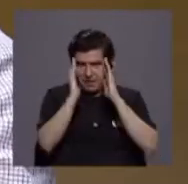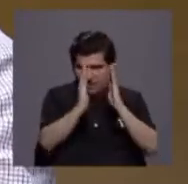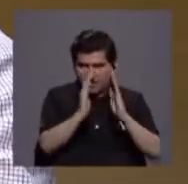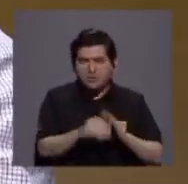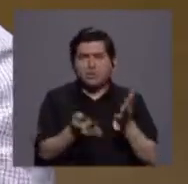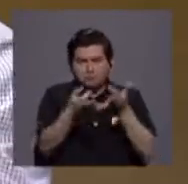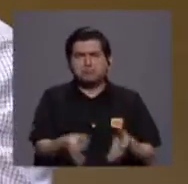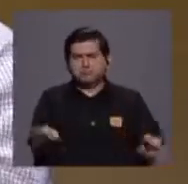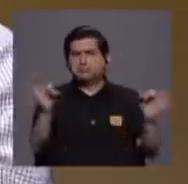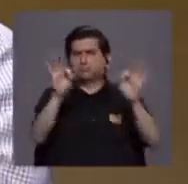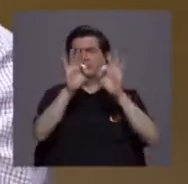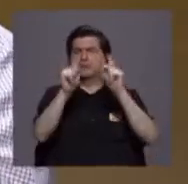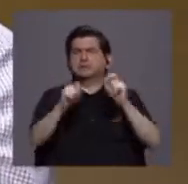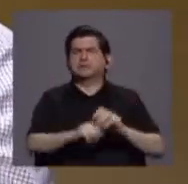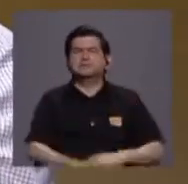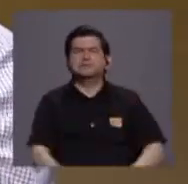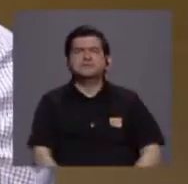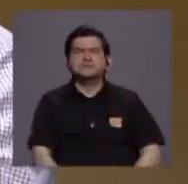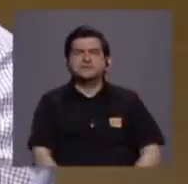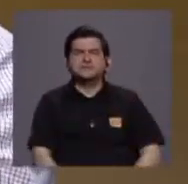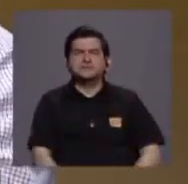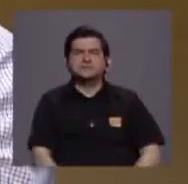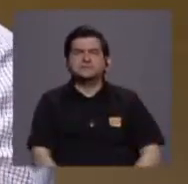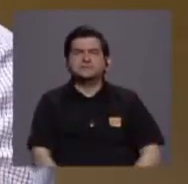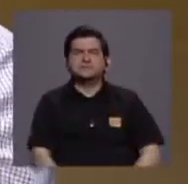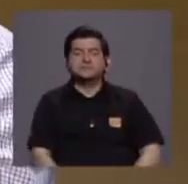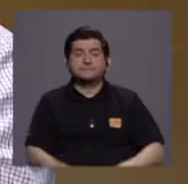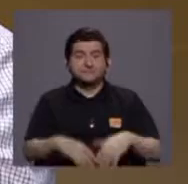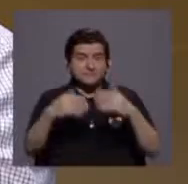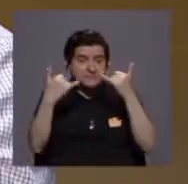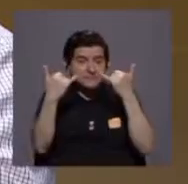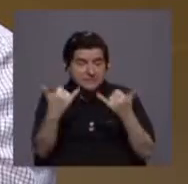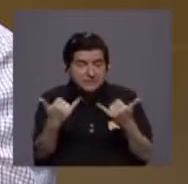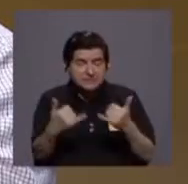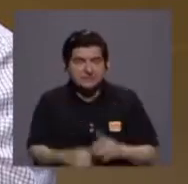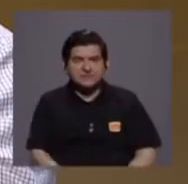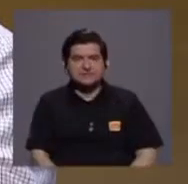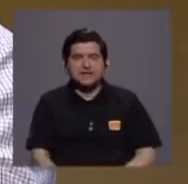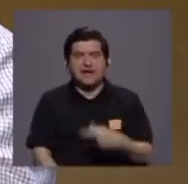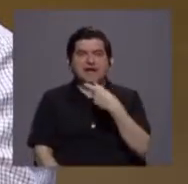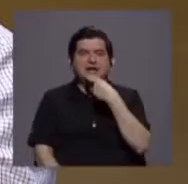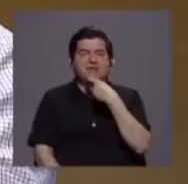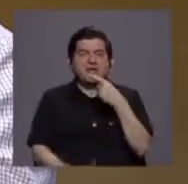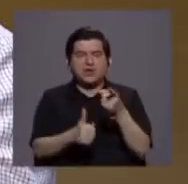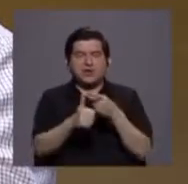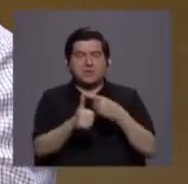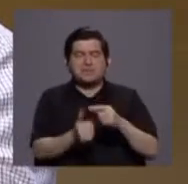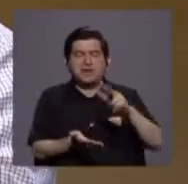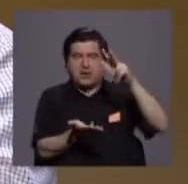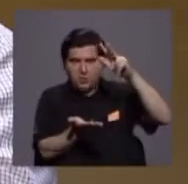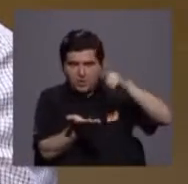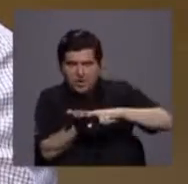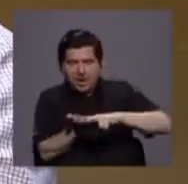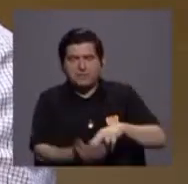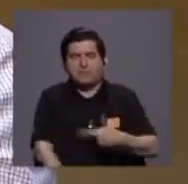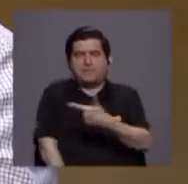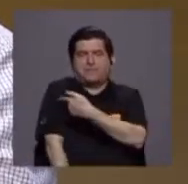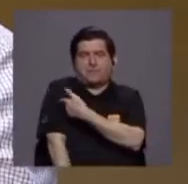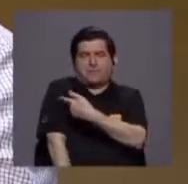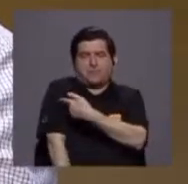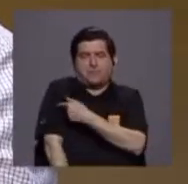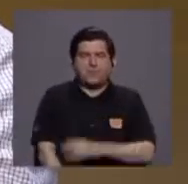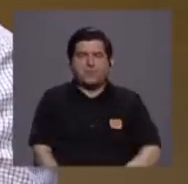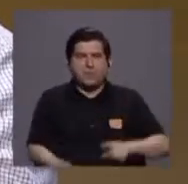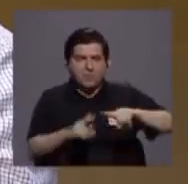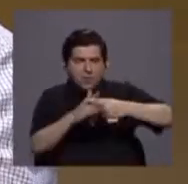es importantísimo. El hecho de que ya, que el Reino Unido, que fue el primero que aprobó la vacuna, la